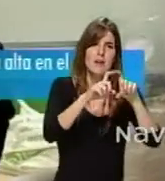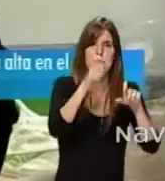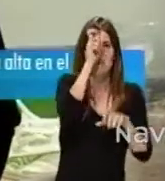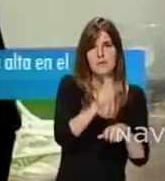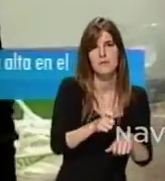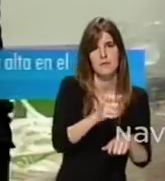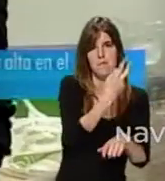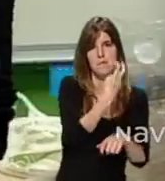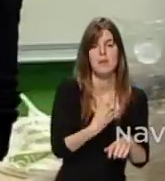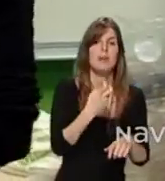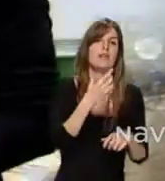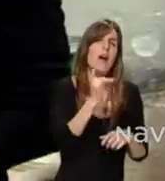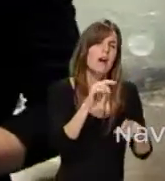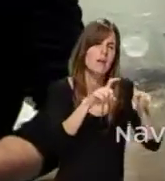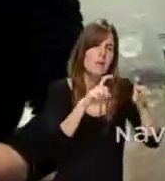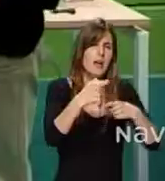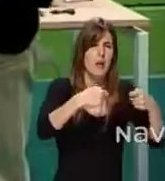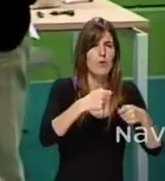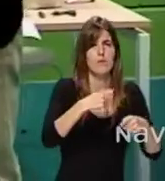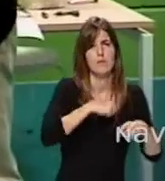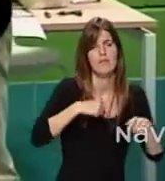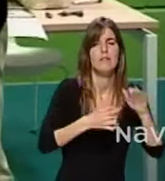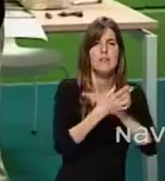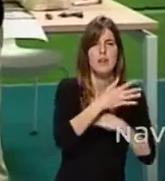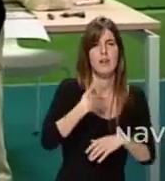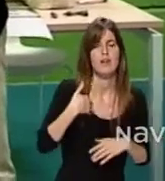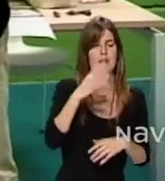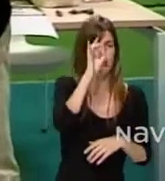confirmar su modelo de negocio, ver qué recursos necesitan.